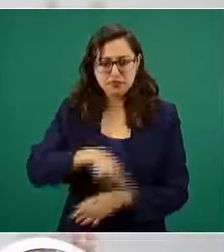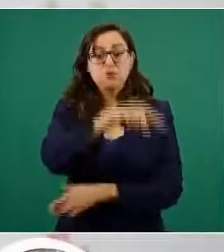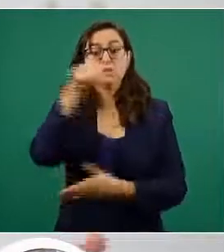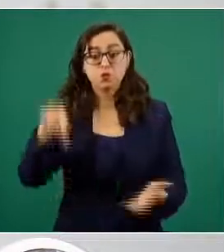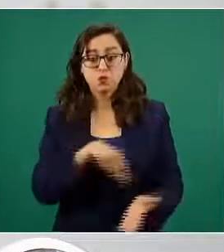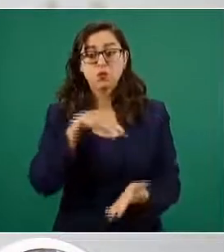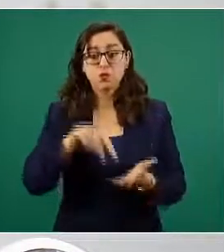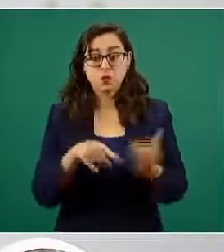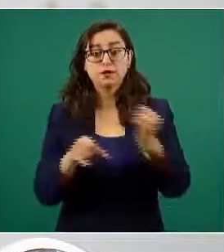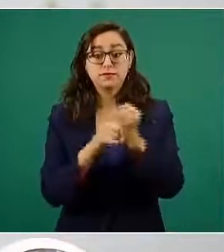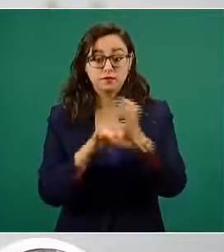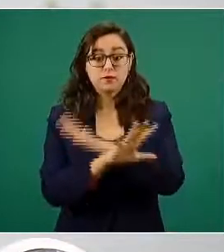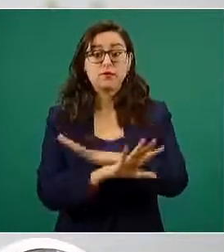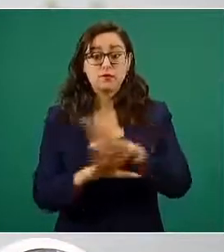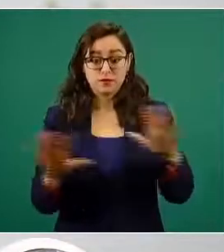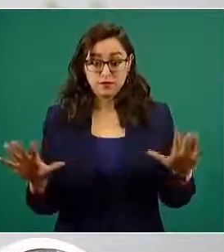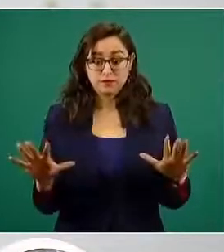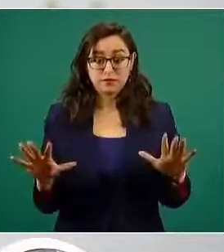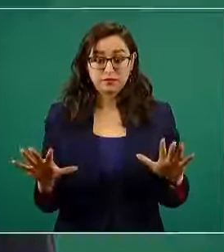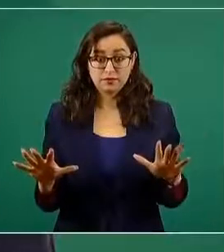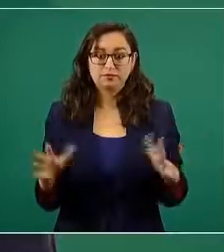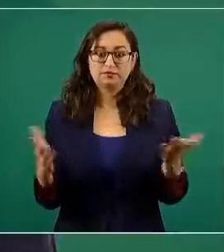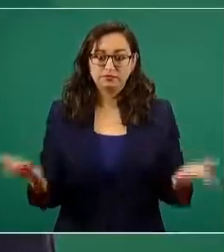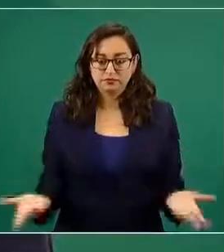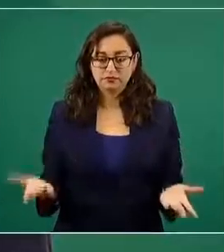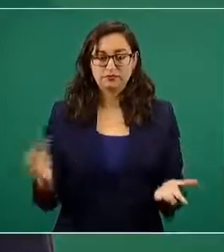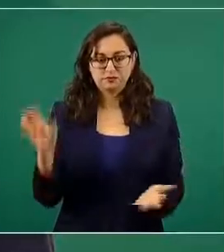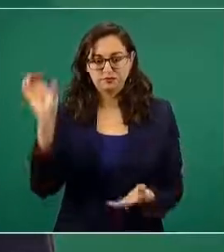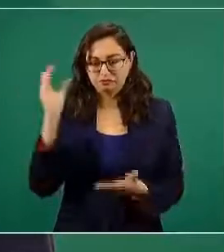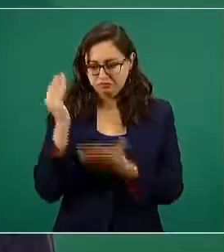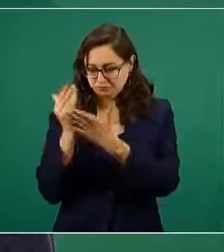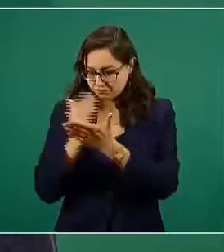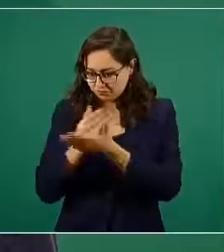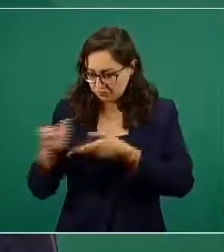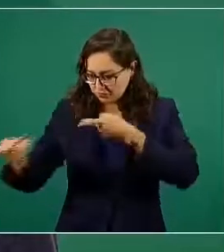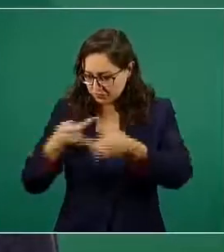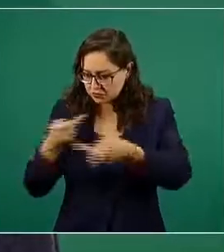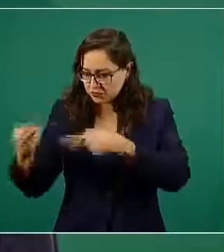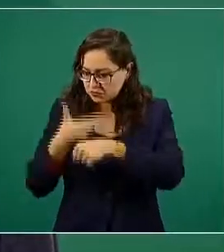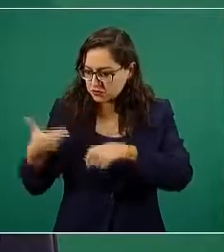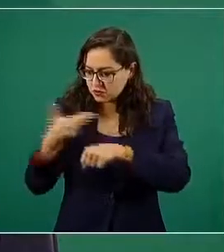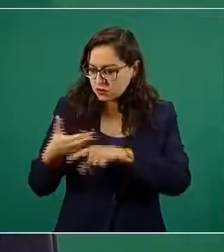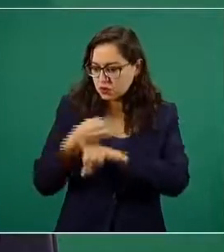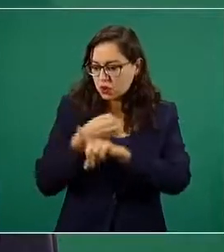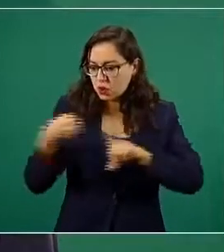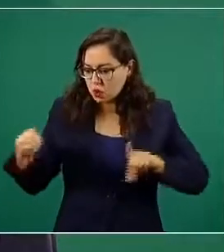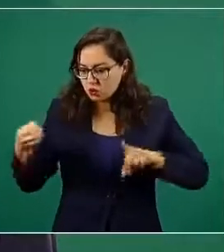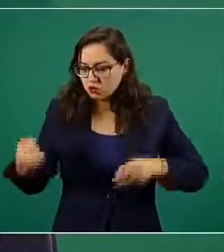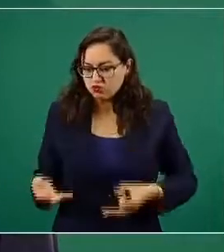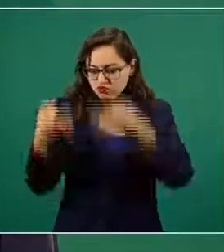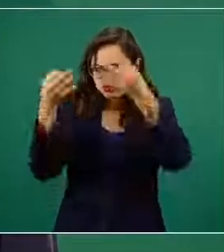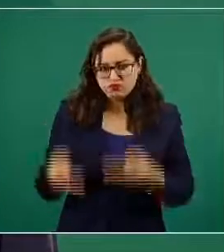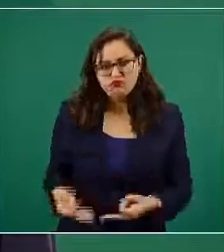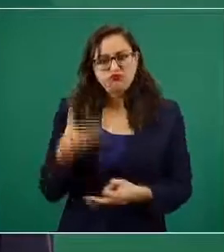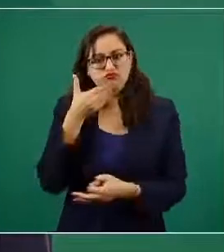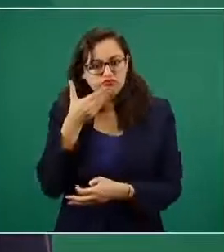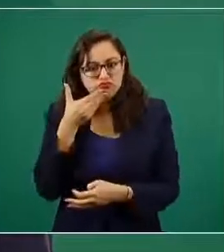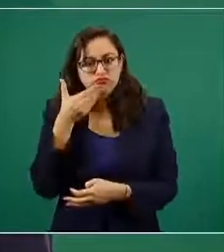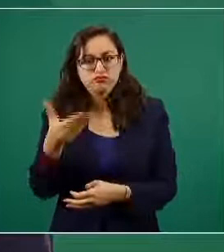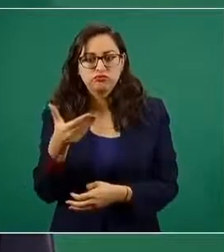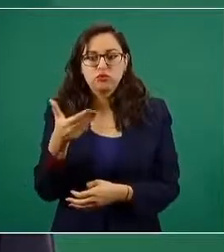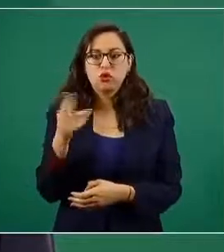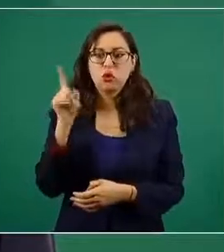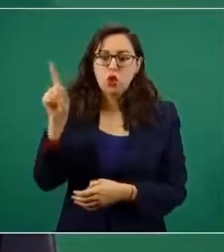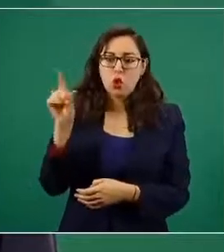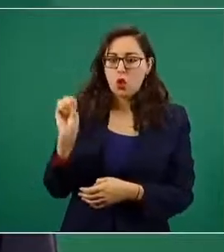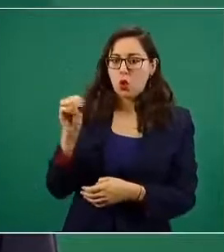foro, está científicamente planeado, corresponde con las recomendaciones de mejores prácticas de la